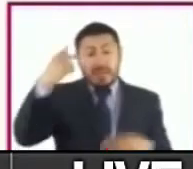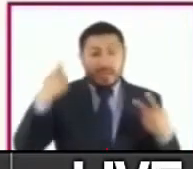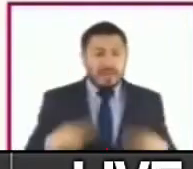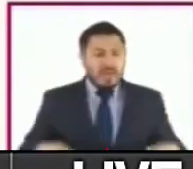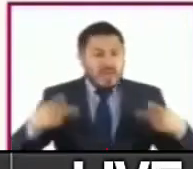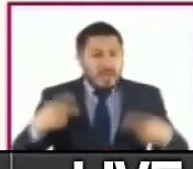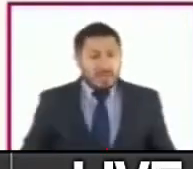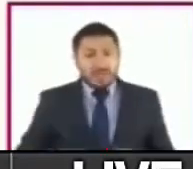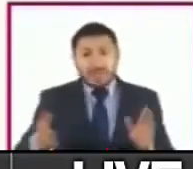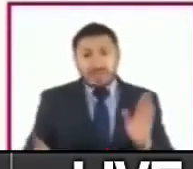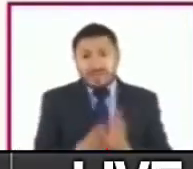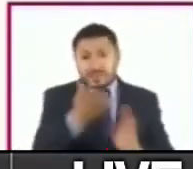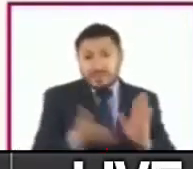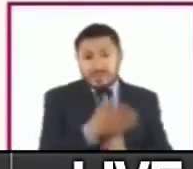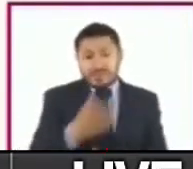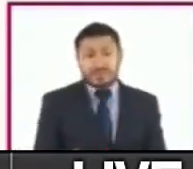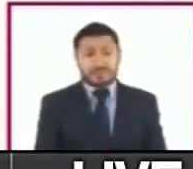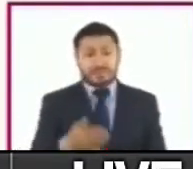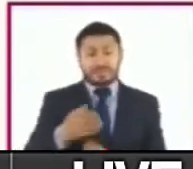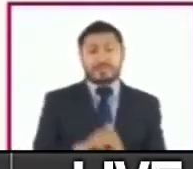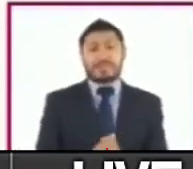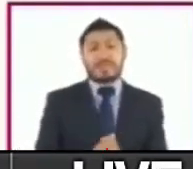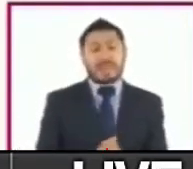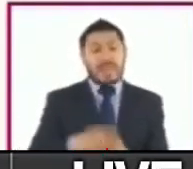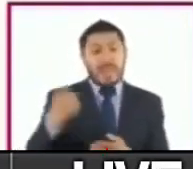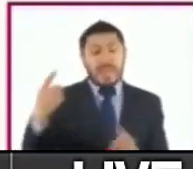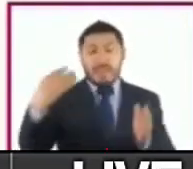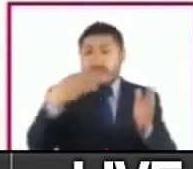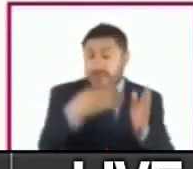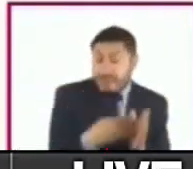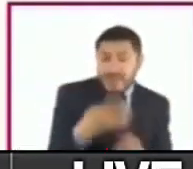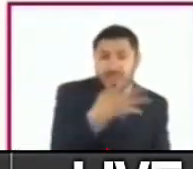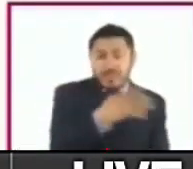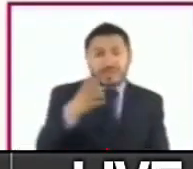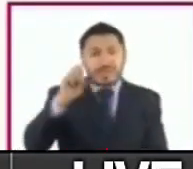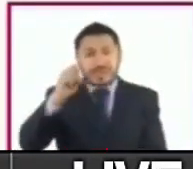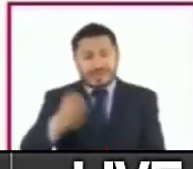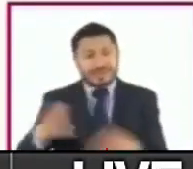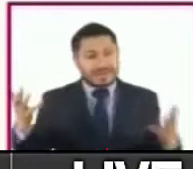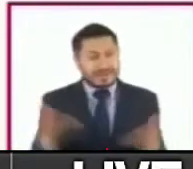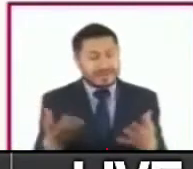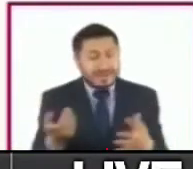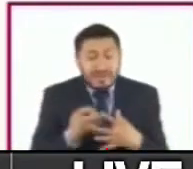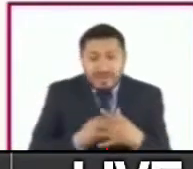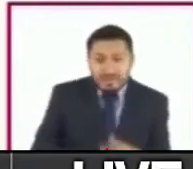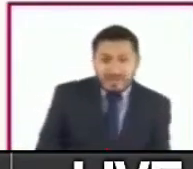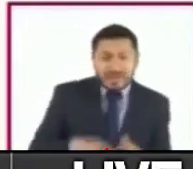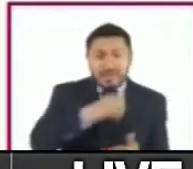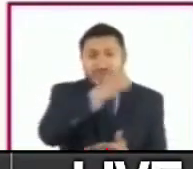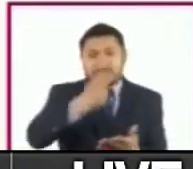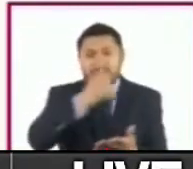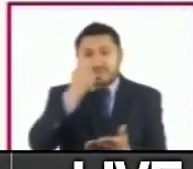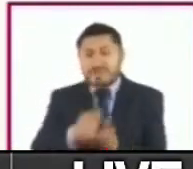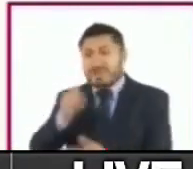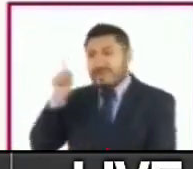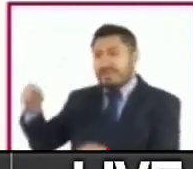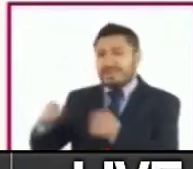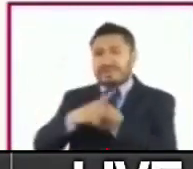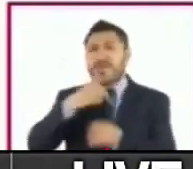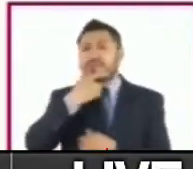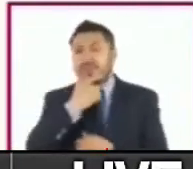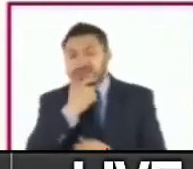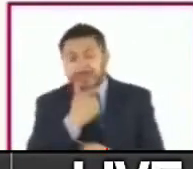paralimpismo, Sir Ludwig Goodman, en 1960, en la ciudad de Stoke-Mandeville, en Inglaterra. Se